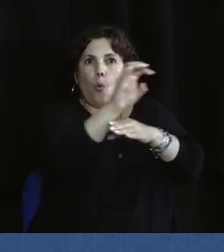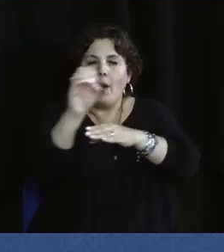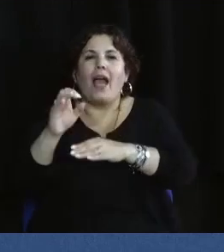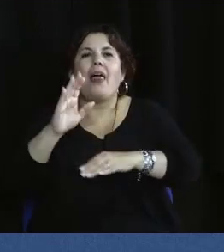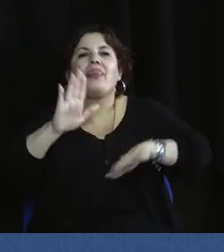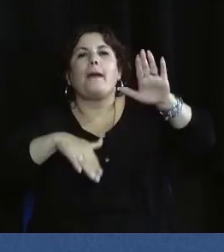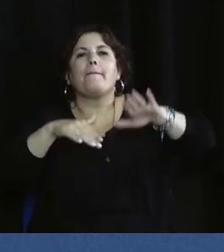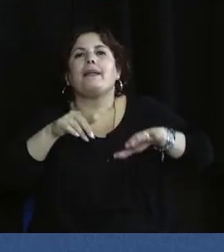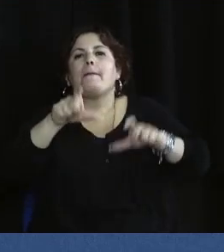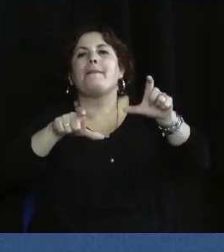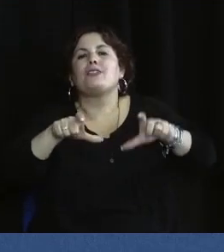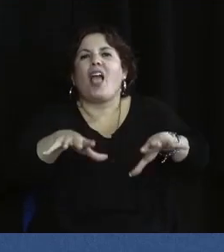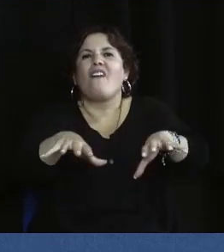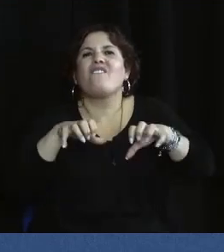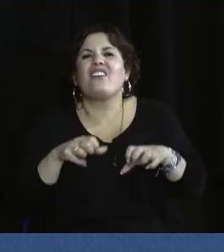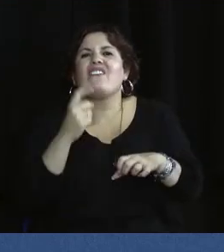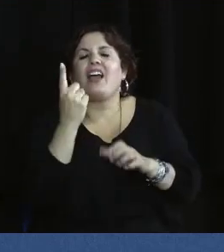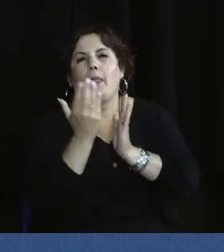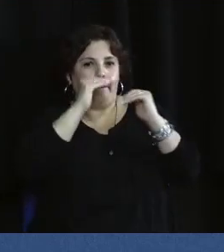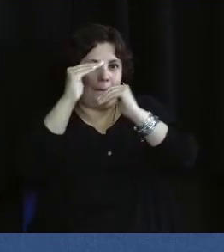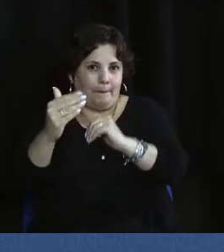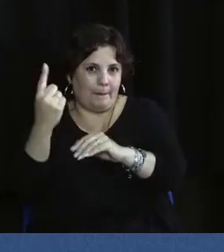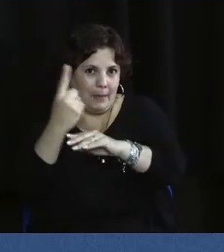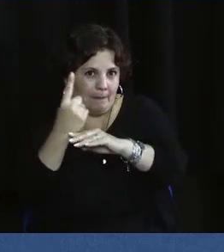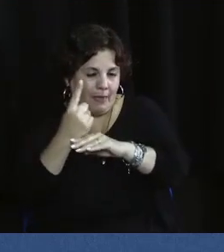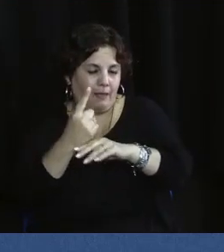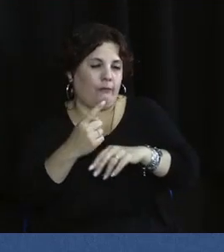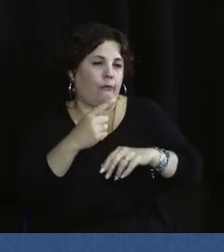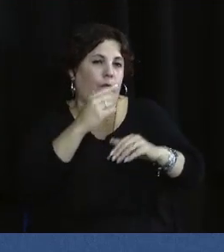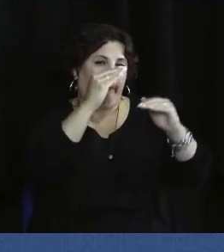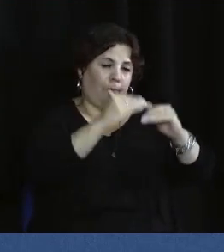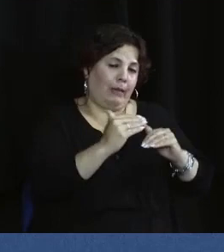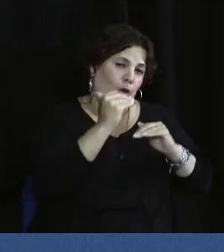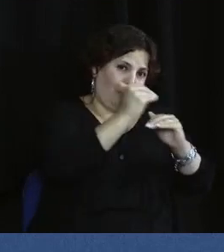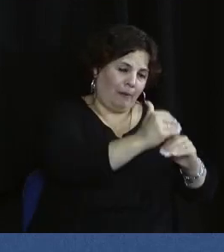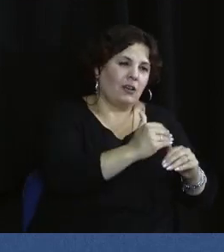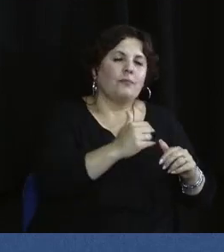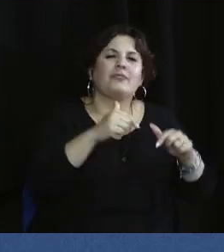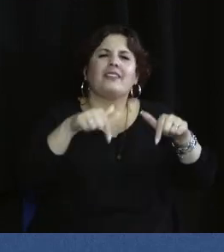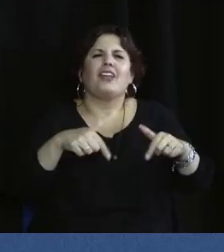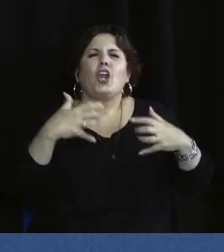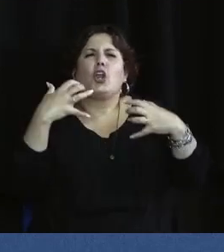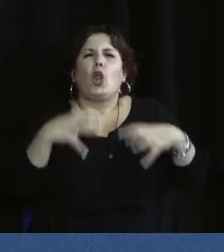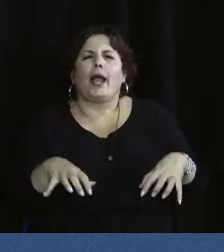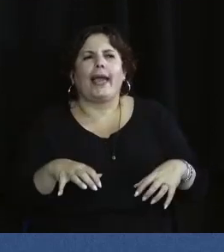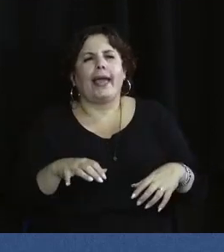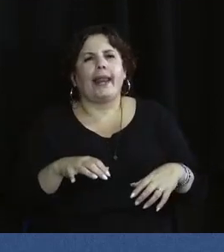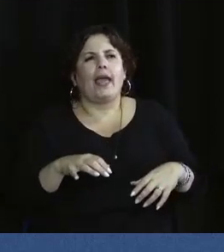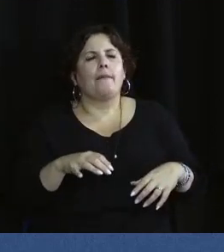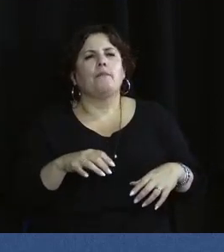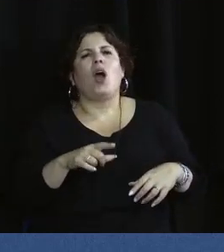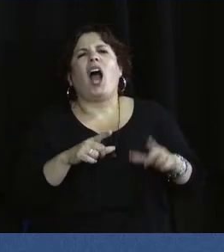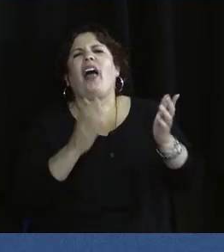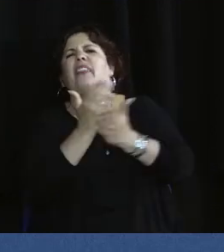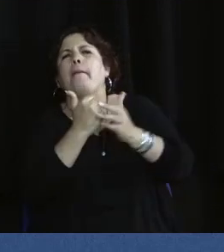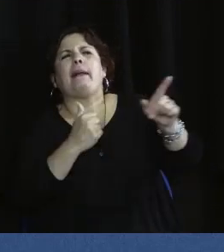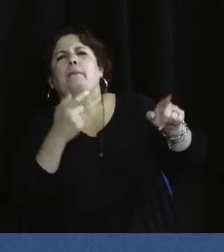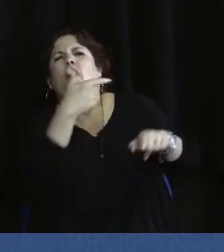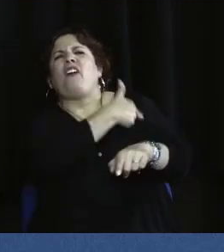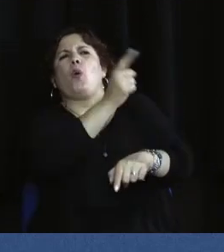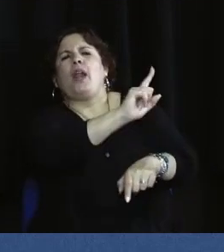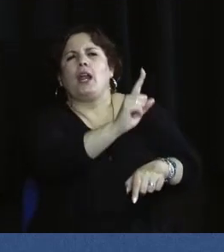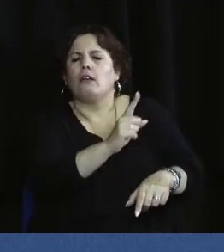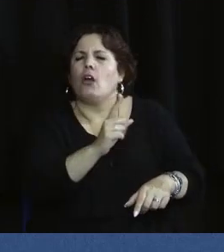en relación a la población que tiene cada departamento. Reitero, acá no queremos que se deje de vacunar en otros departamentos.